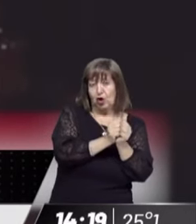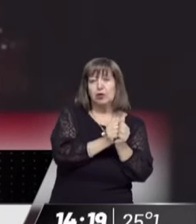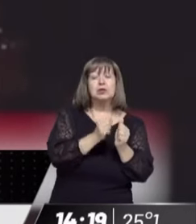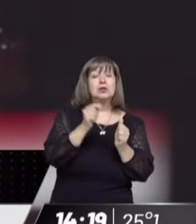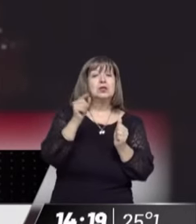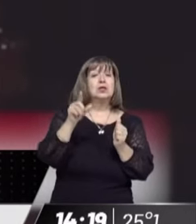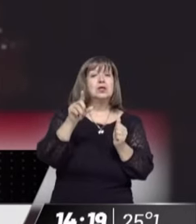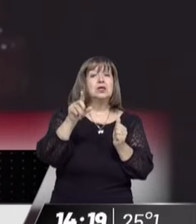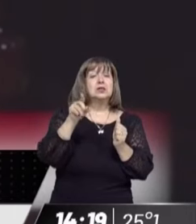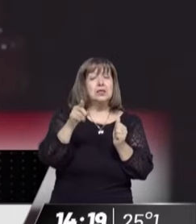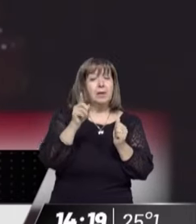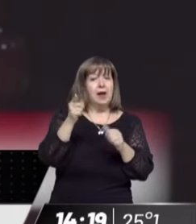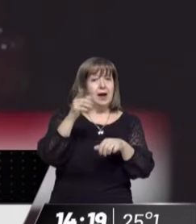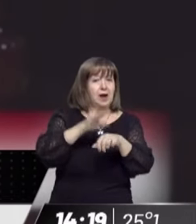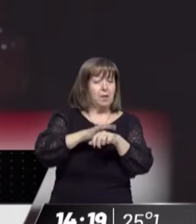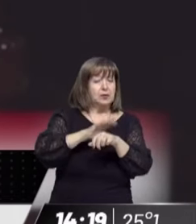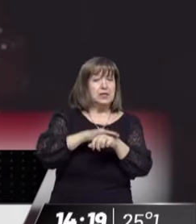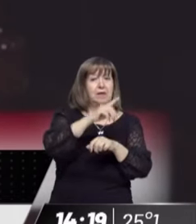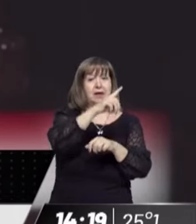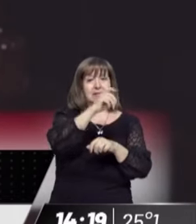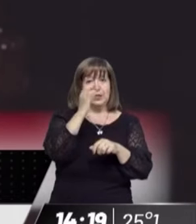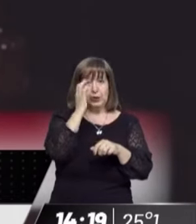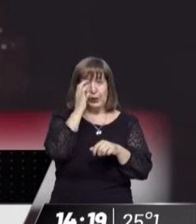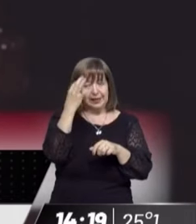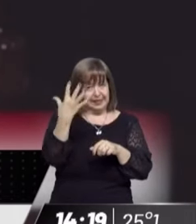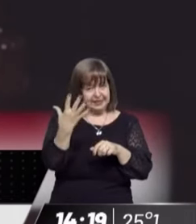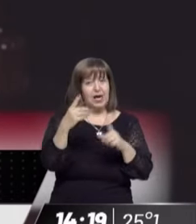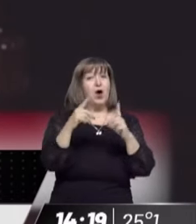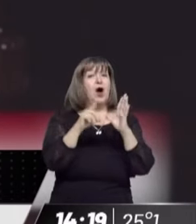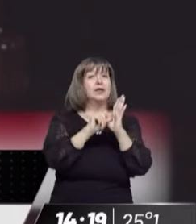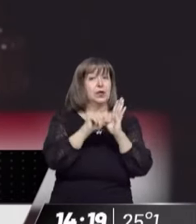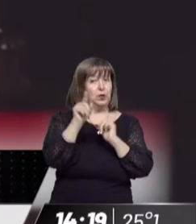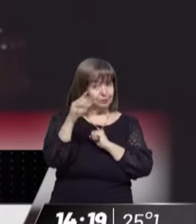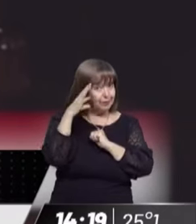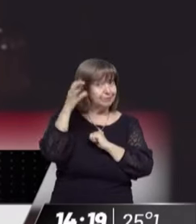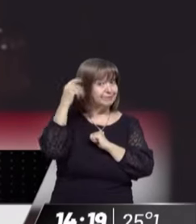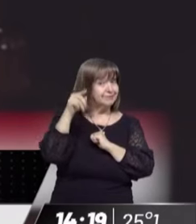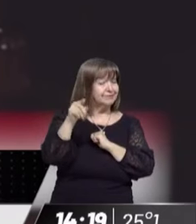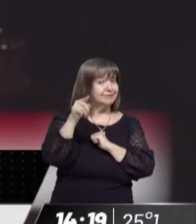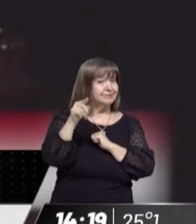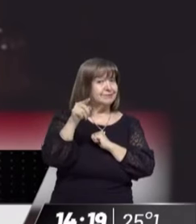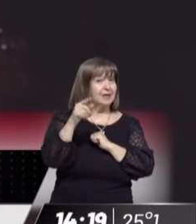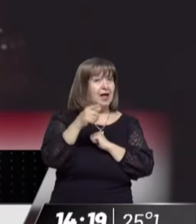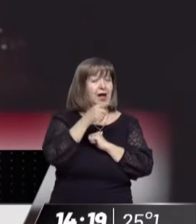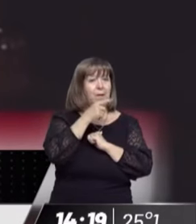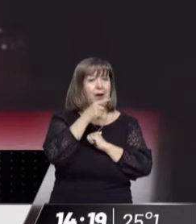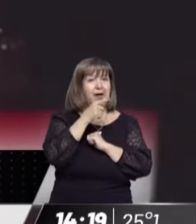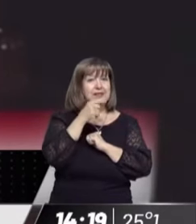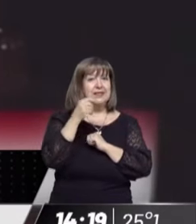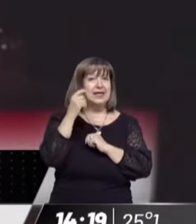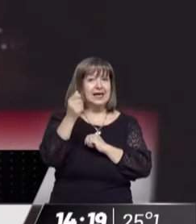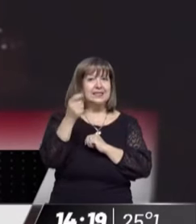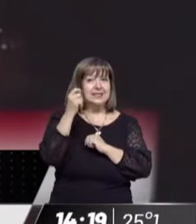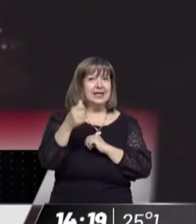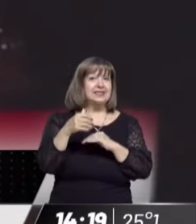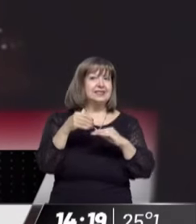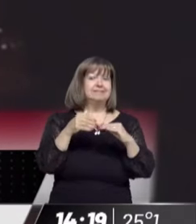el responsable de la 125, con lo cual dejó al país al borde de una guerra civil. Es